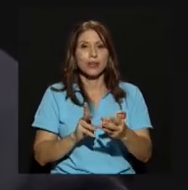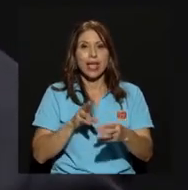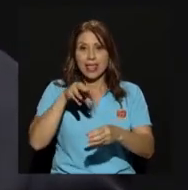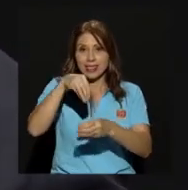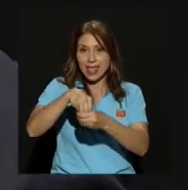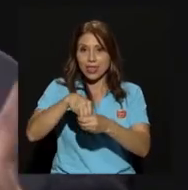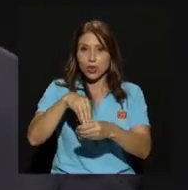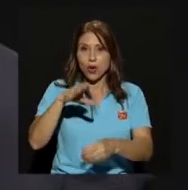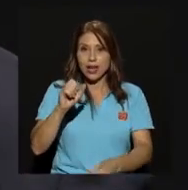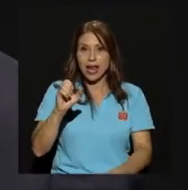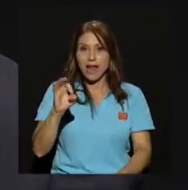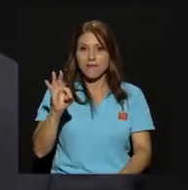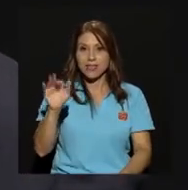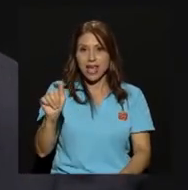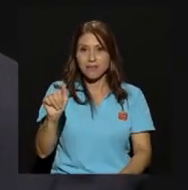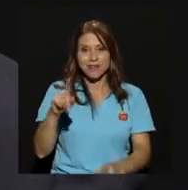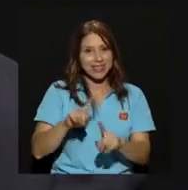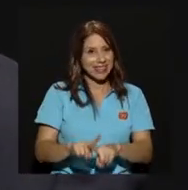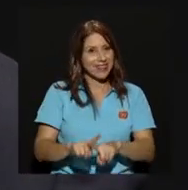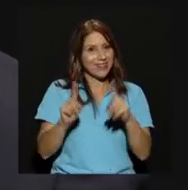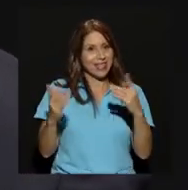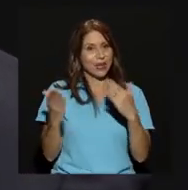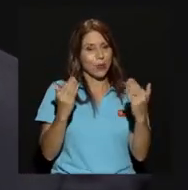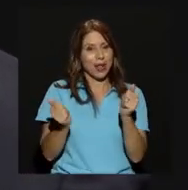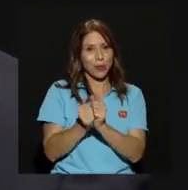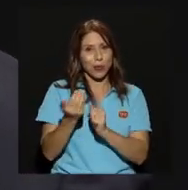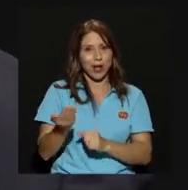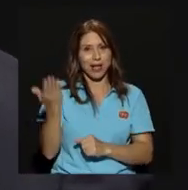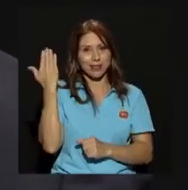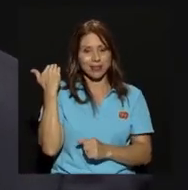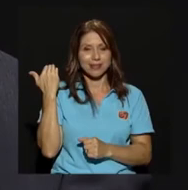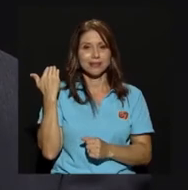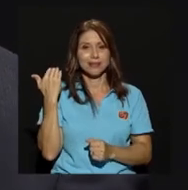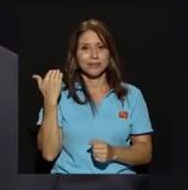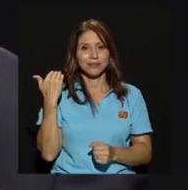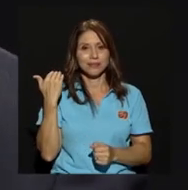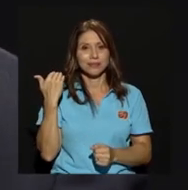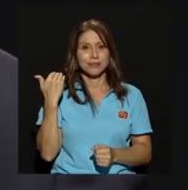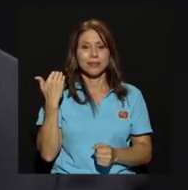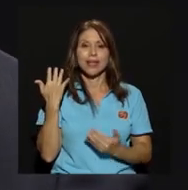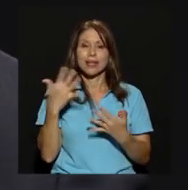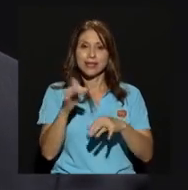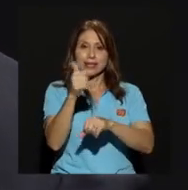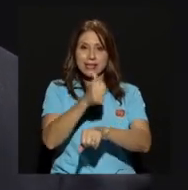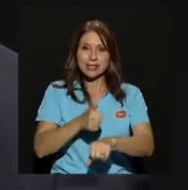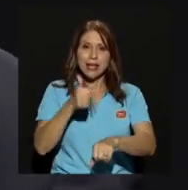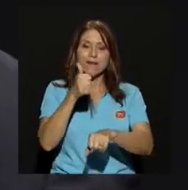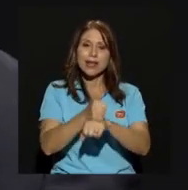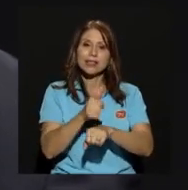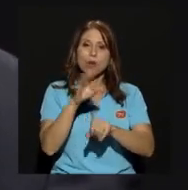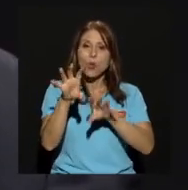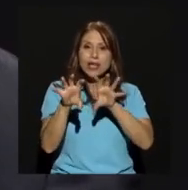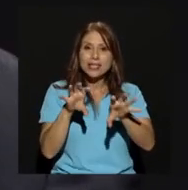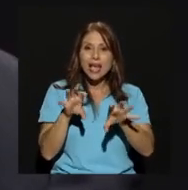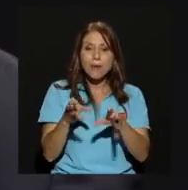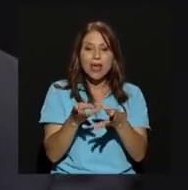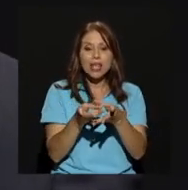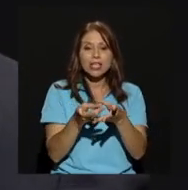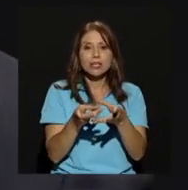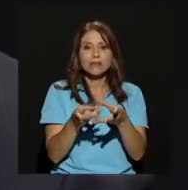cafta y a diferencia también de lo que teníamos antes se establece un esquema de solución de controversias